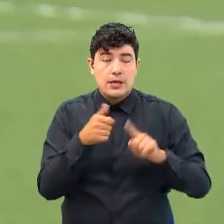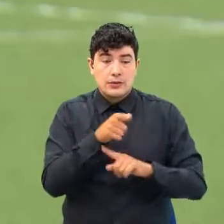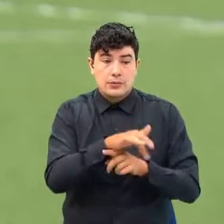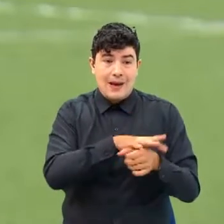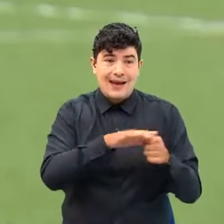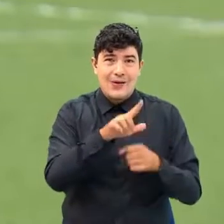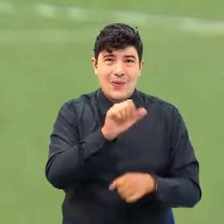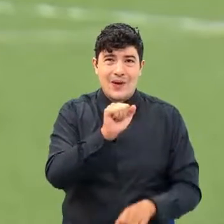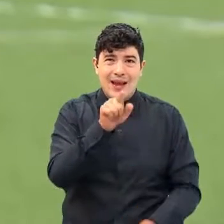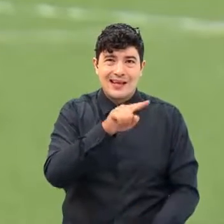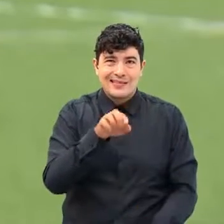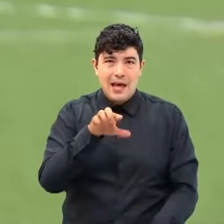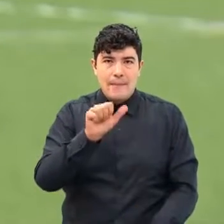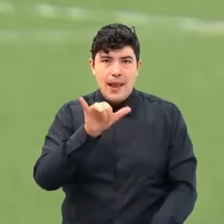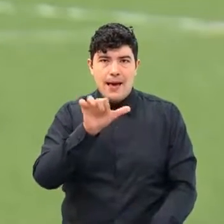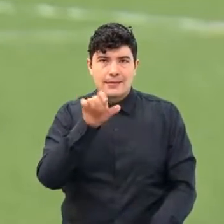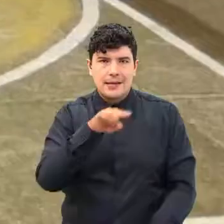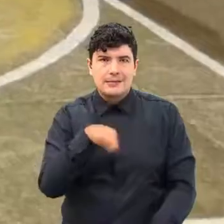bonito certamen.